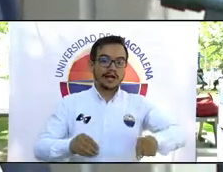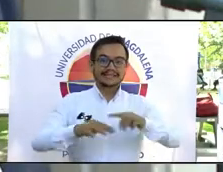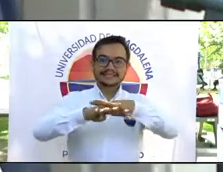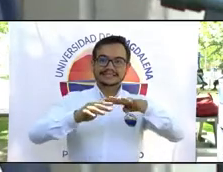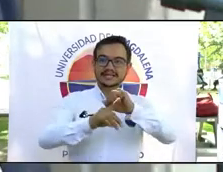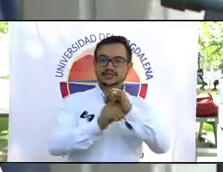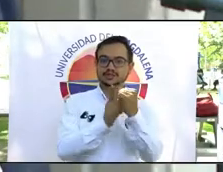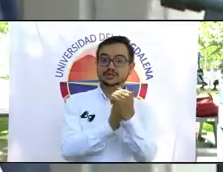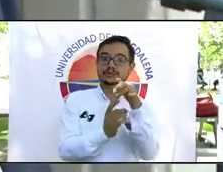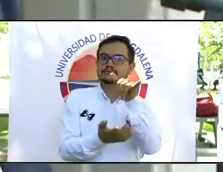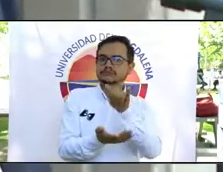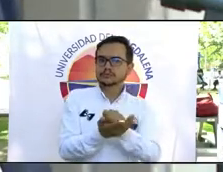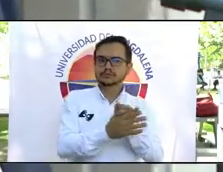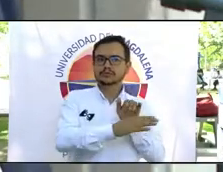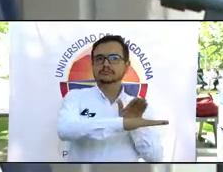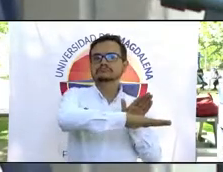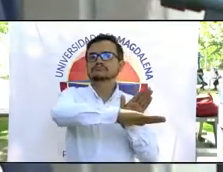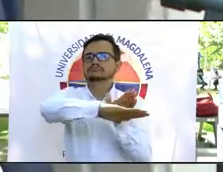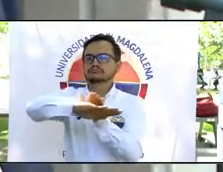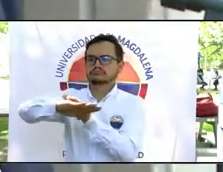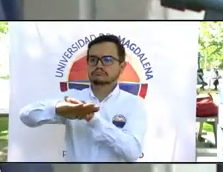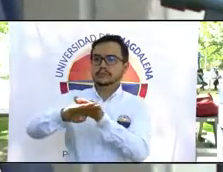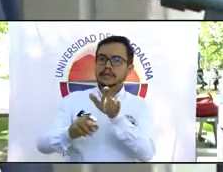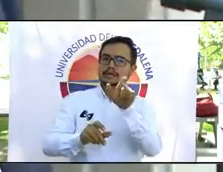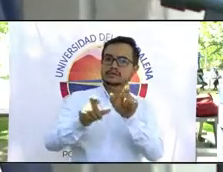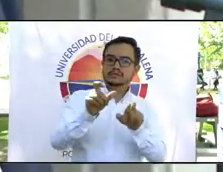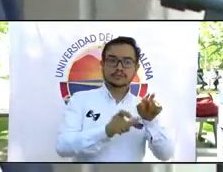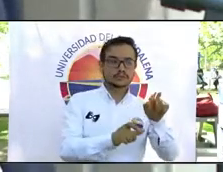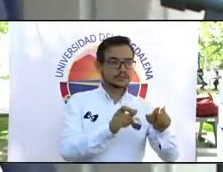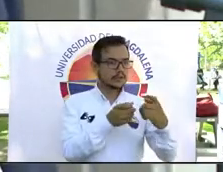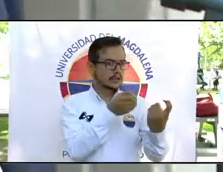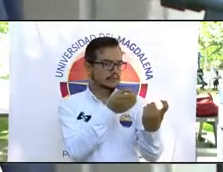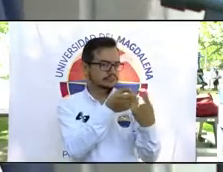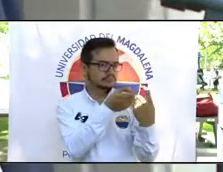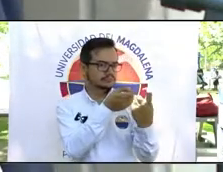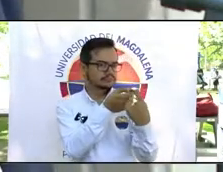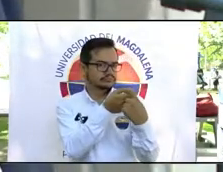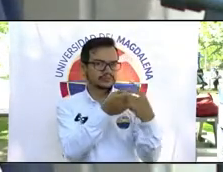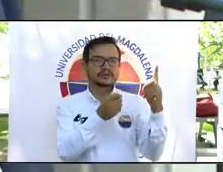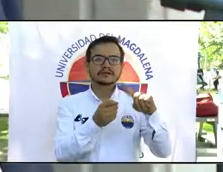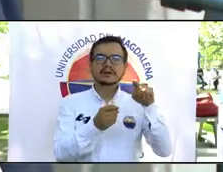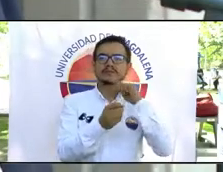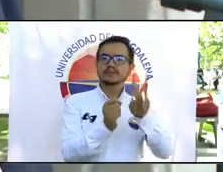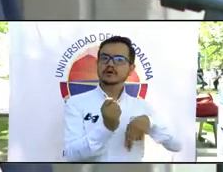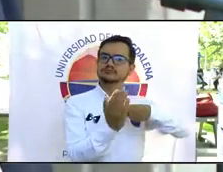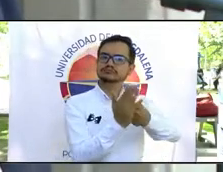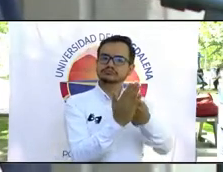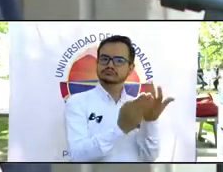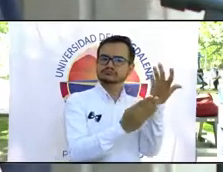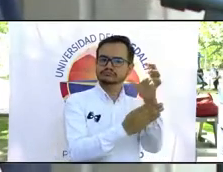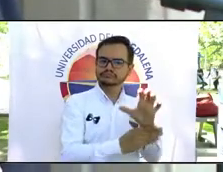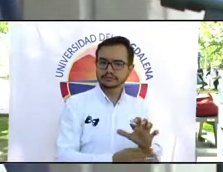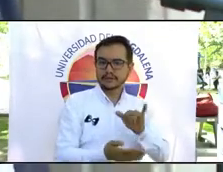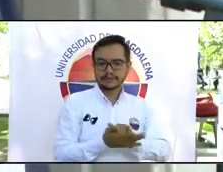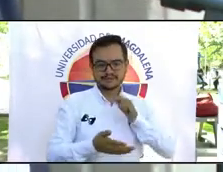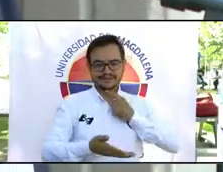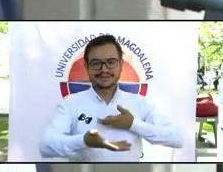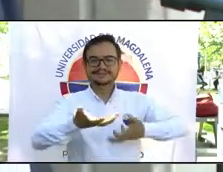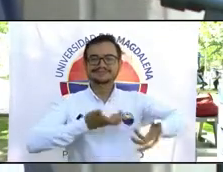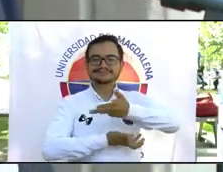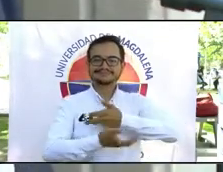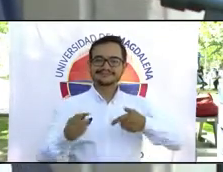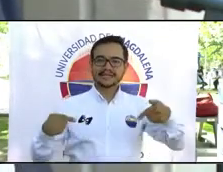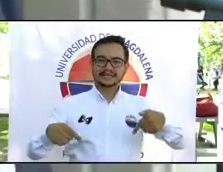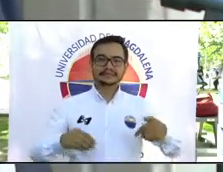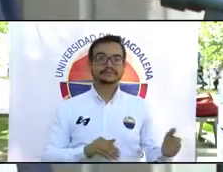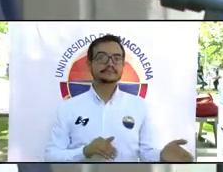lo que invitamos a cada una de las personas que se han ido conectando a que comenten, reaccionen e interactúen con nosotros.